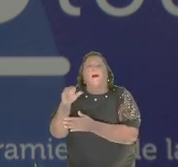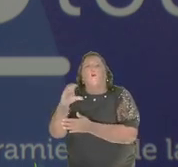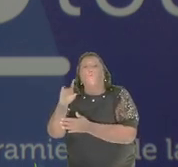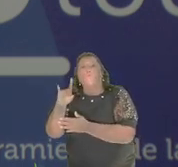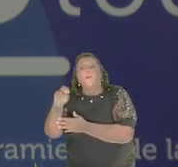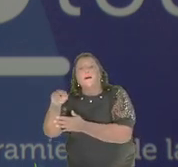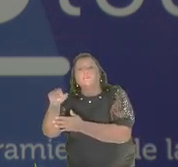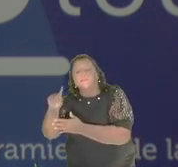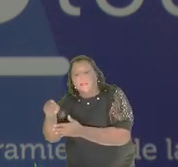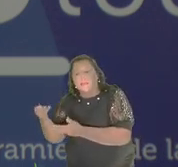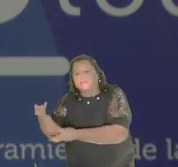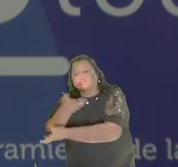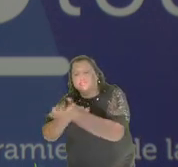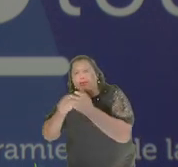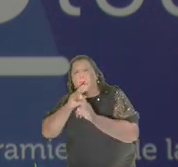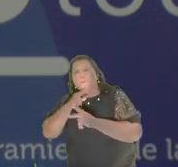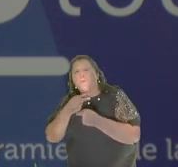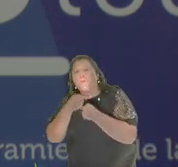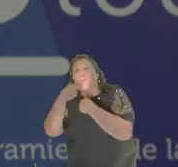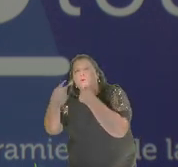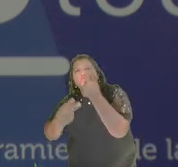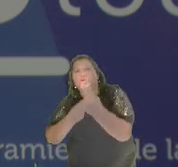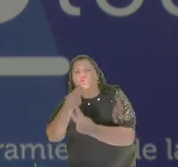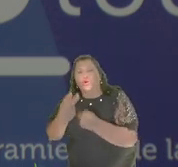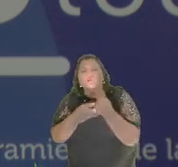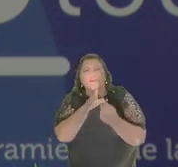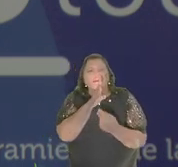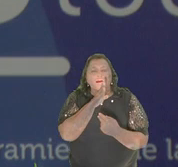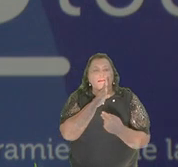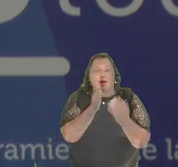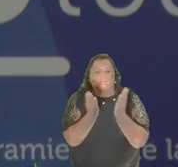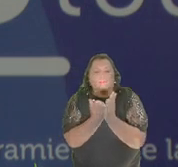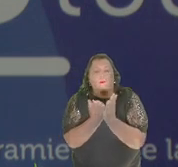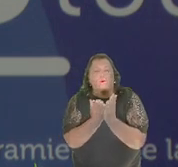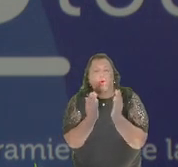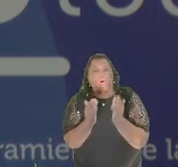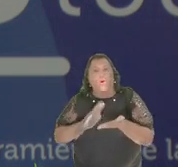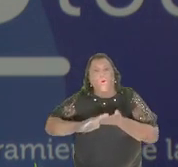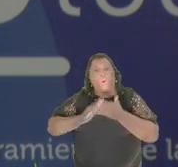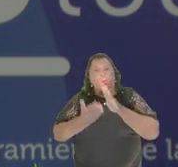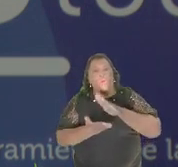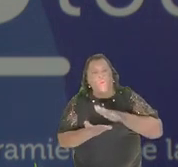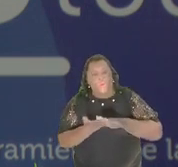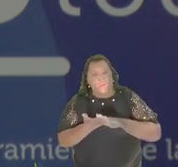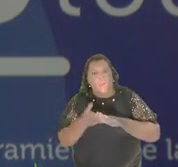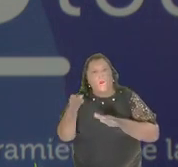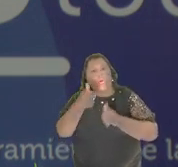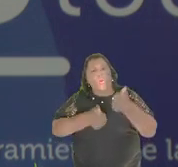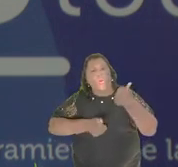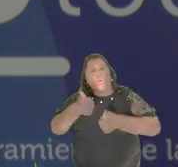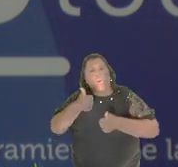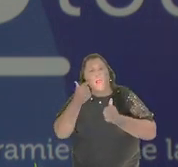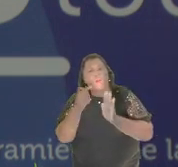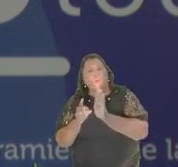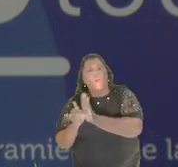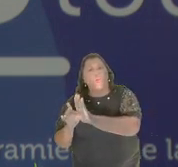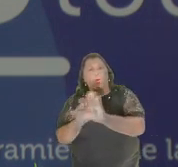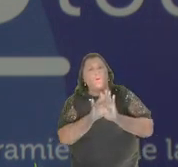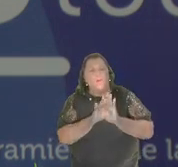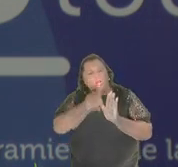voces, lo más excelso de la comunidad académica y sobre todo una lectura de cuál era este modelo que